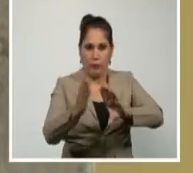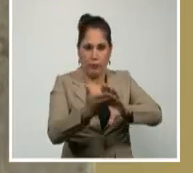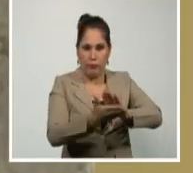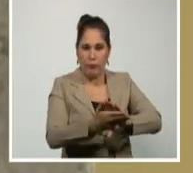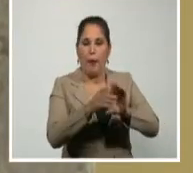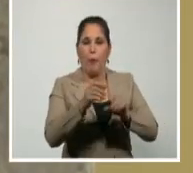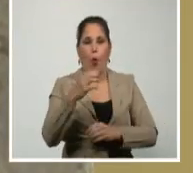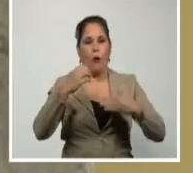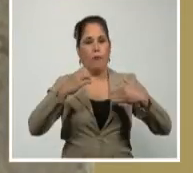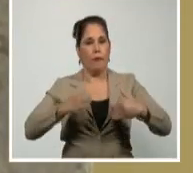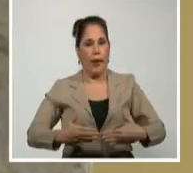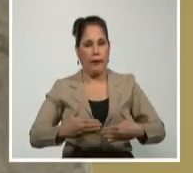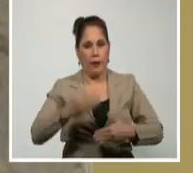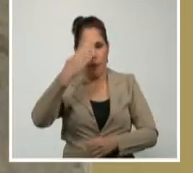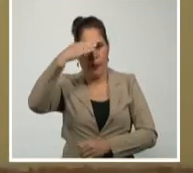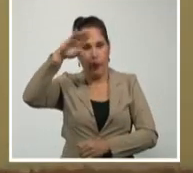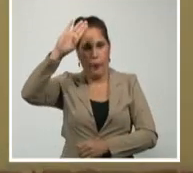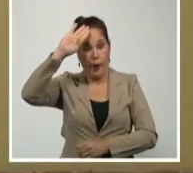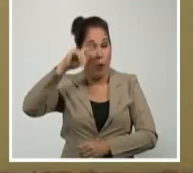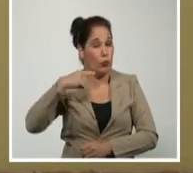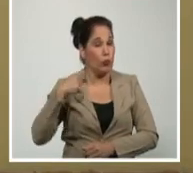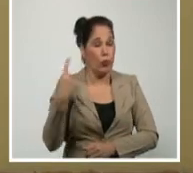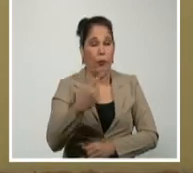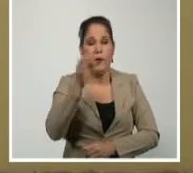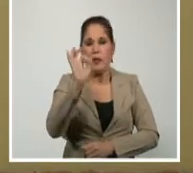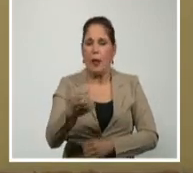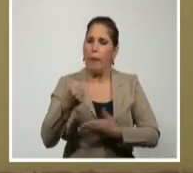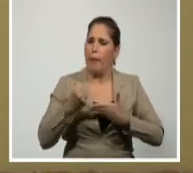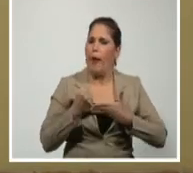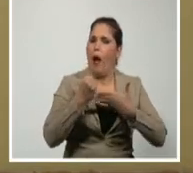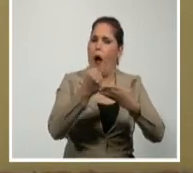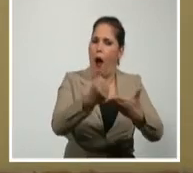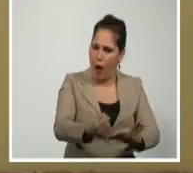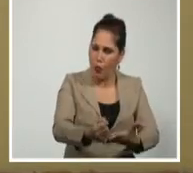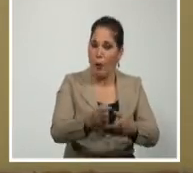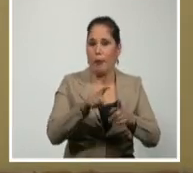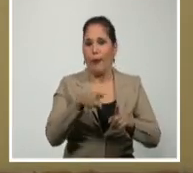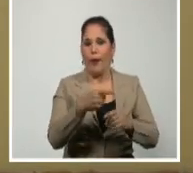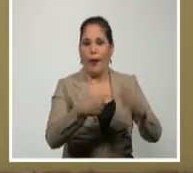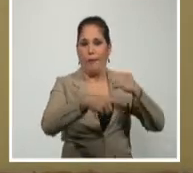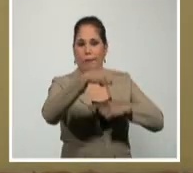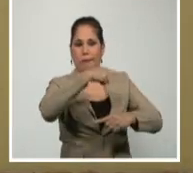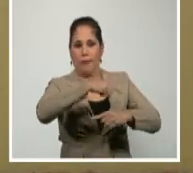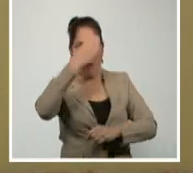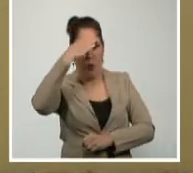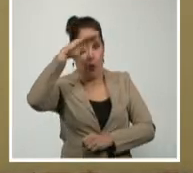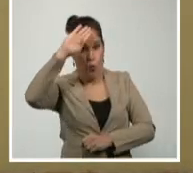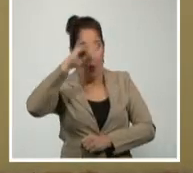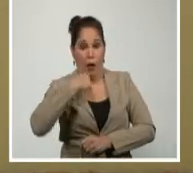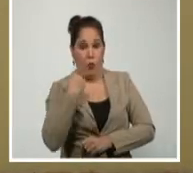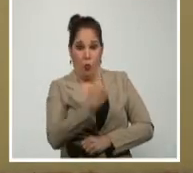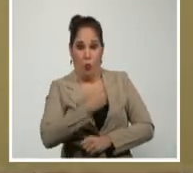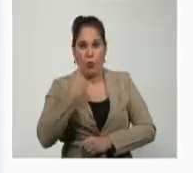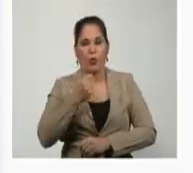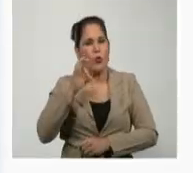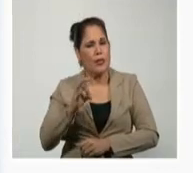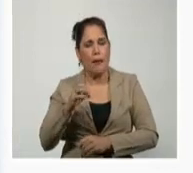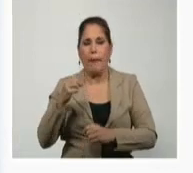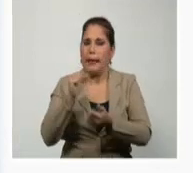la moral de un país que, en todo caso, ha llorado hijos perdidos o profundamente marcados por el